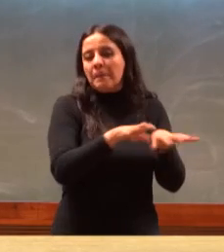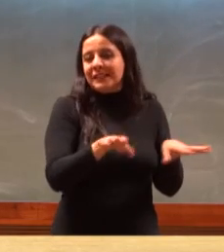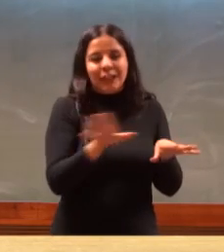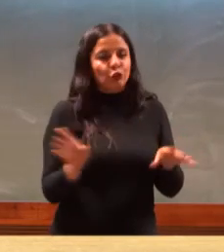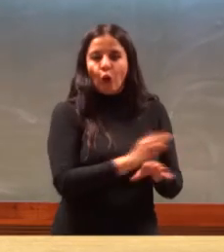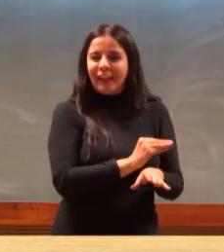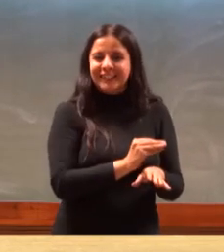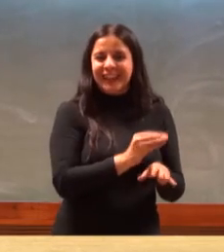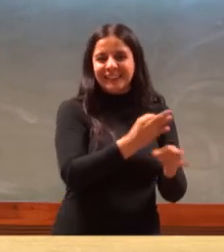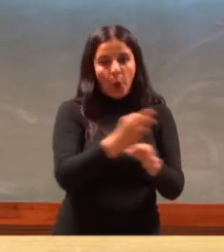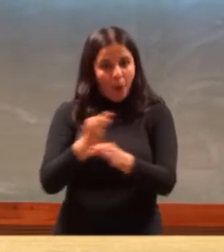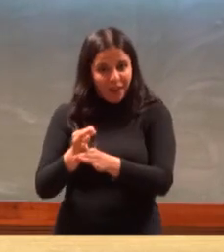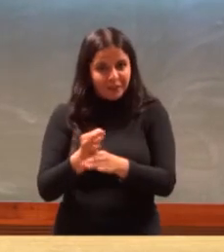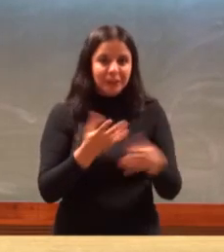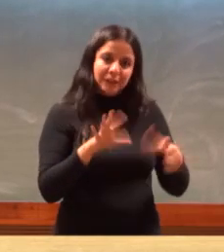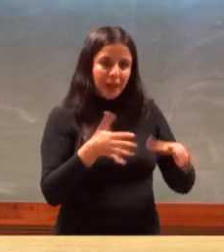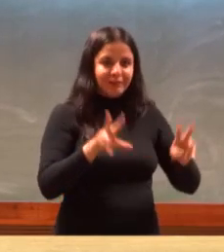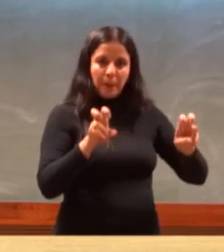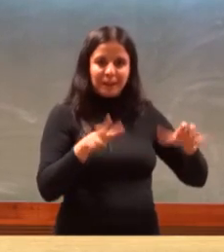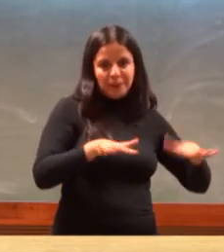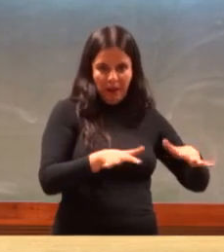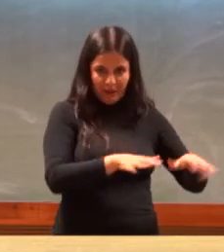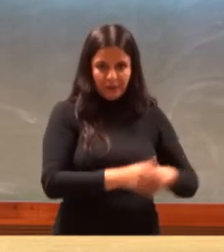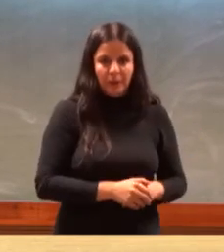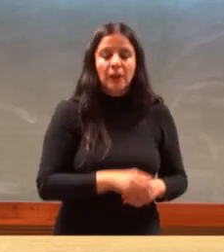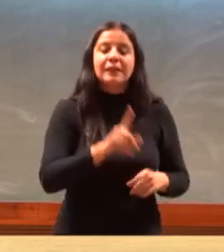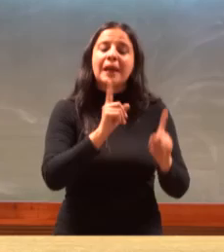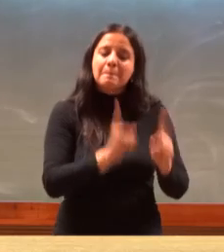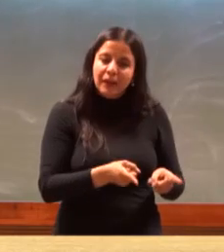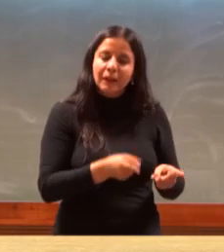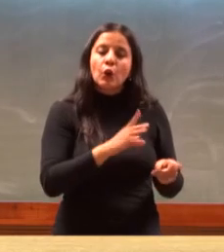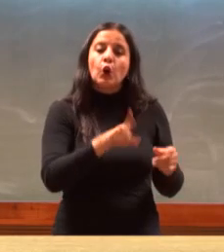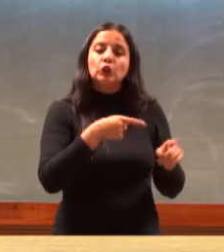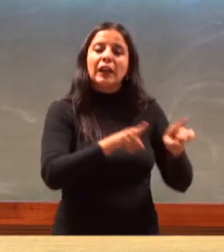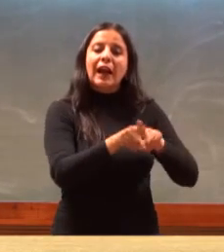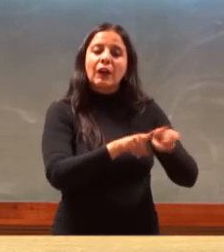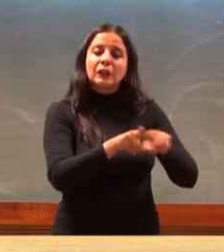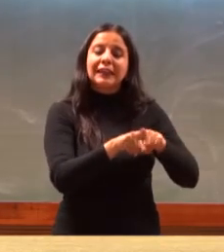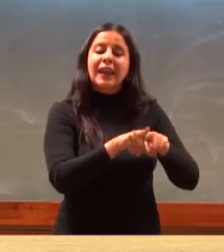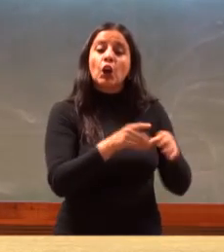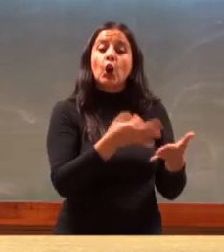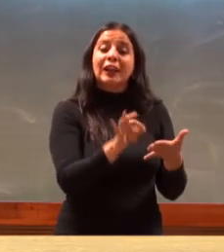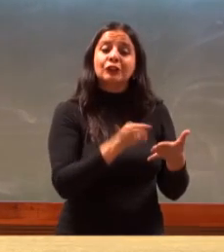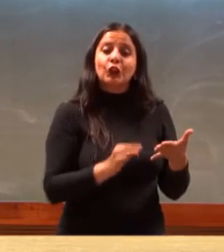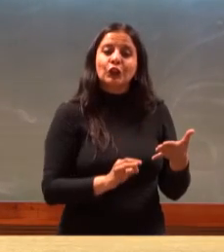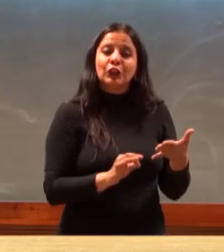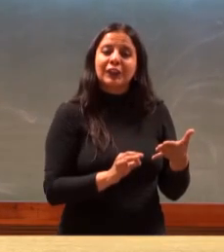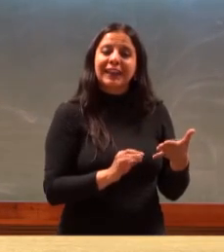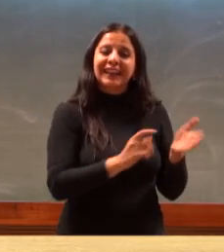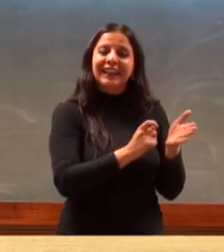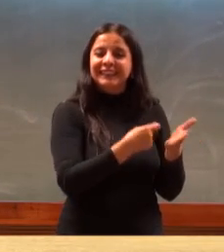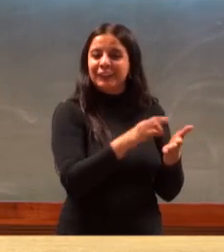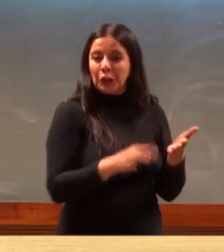en la puesta en marcha de la tecnicatura Universitaria en producción y corrección de texto en la escuela de letras por otro lado respecto a nuevas